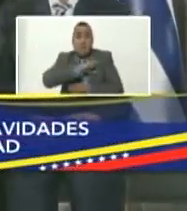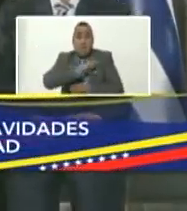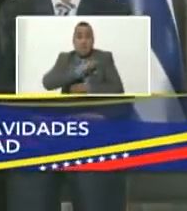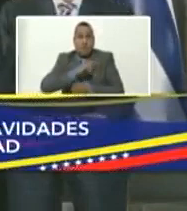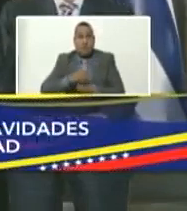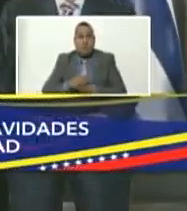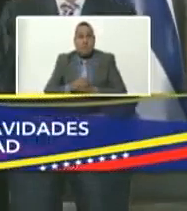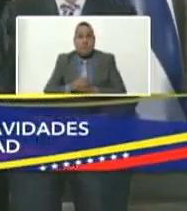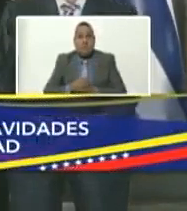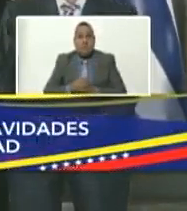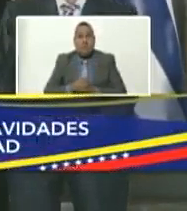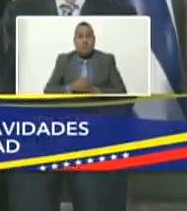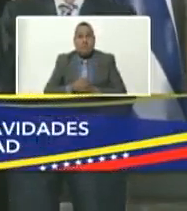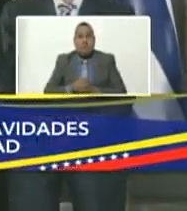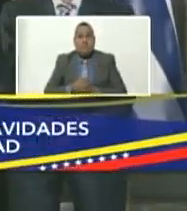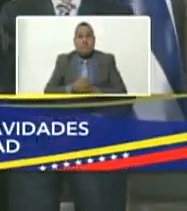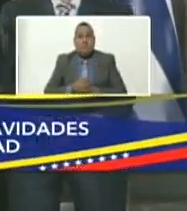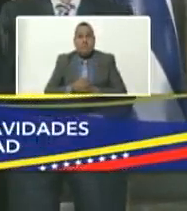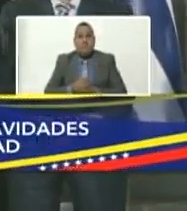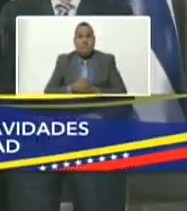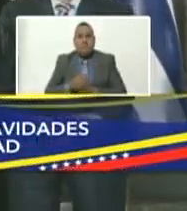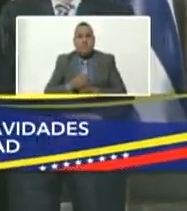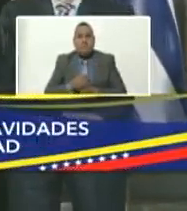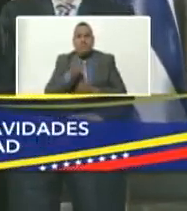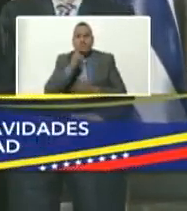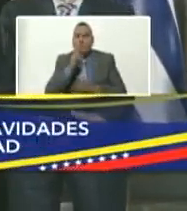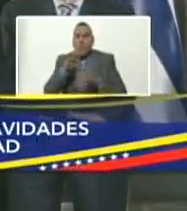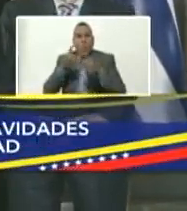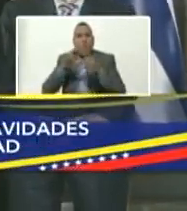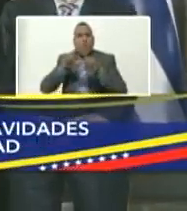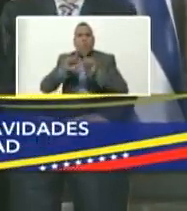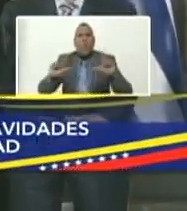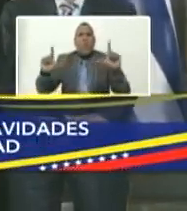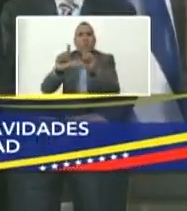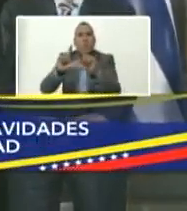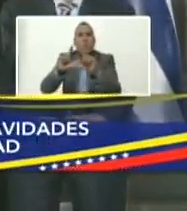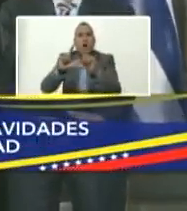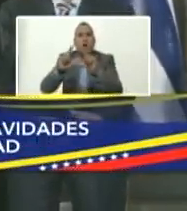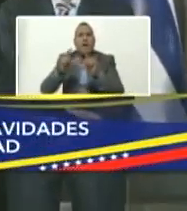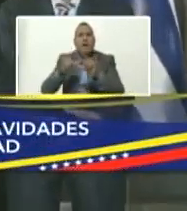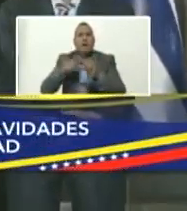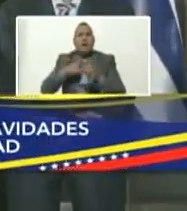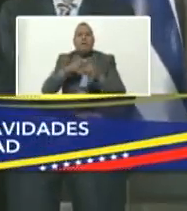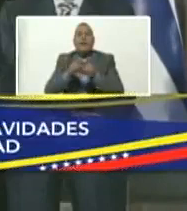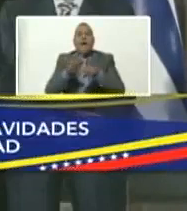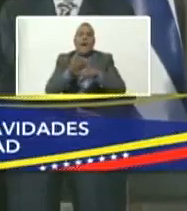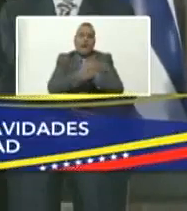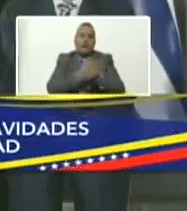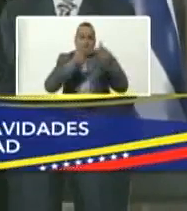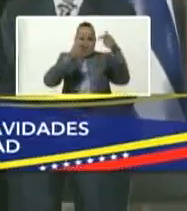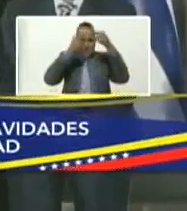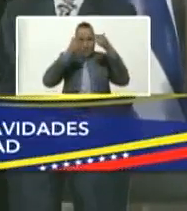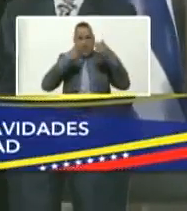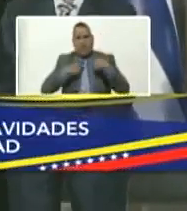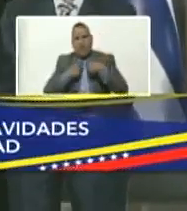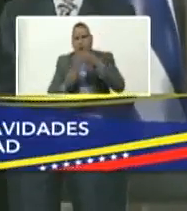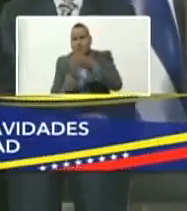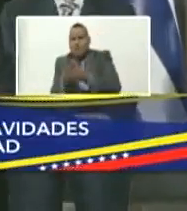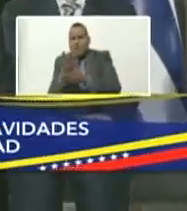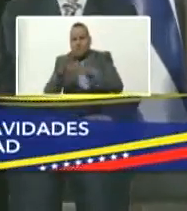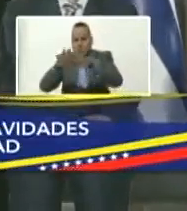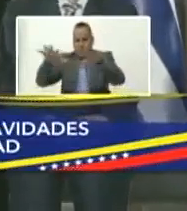una planta productora de vacunas, que fue una inversión de nuestro comandante Hugo Chávez, de la